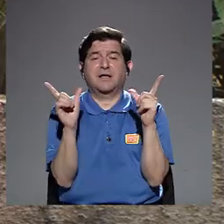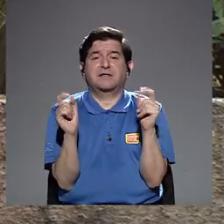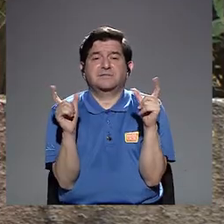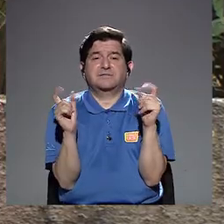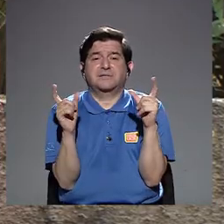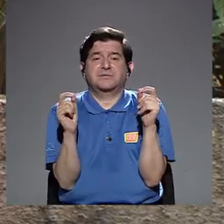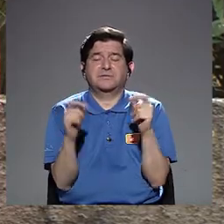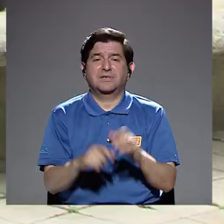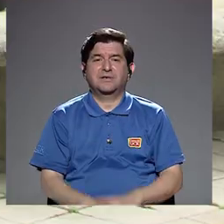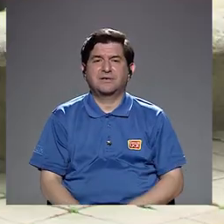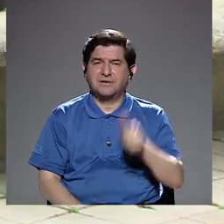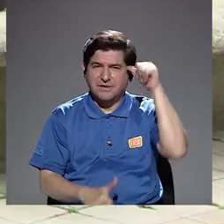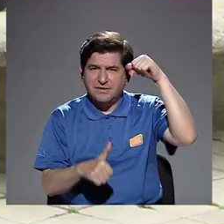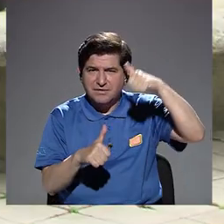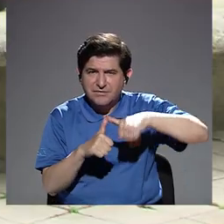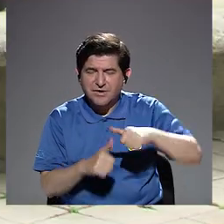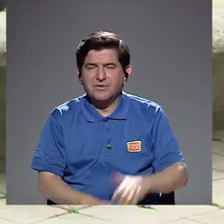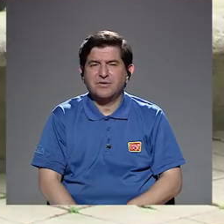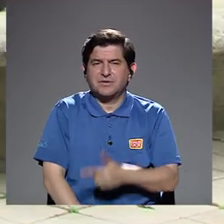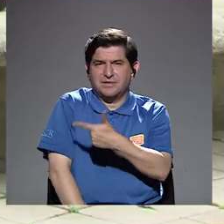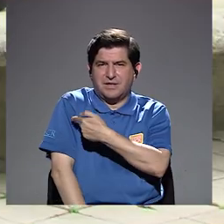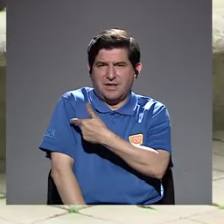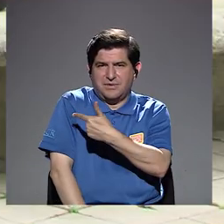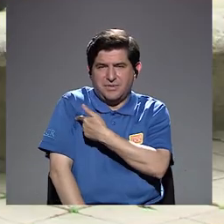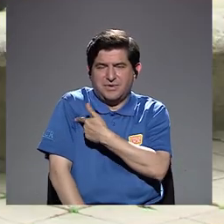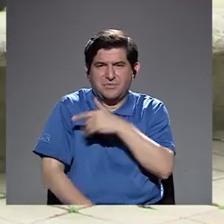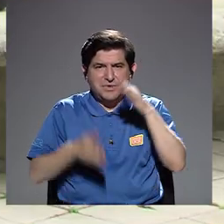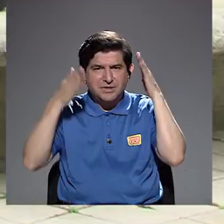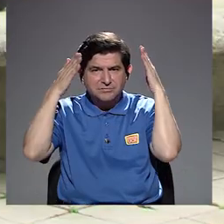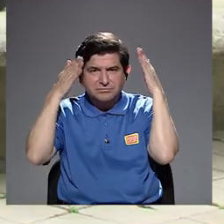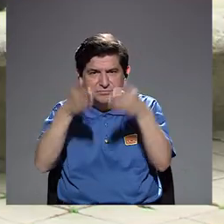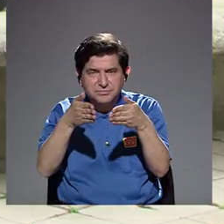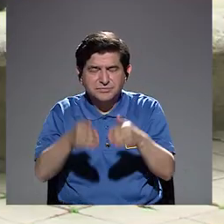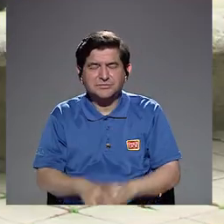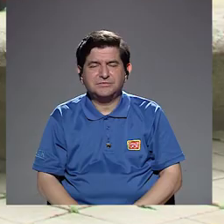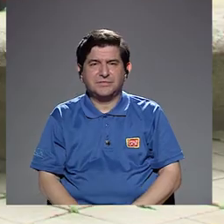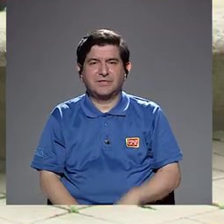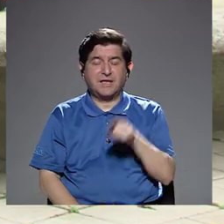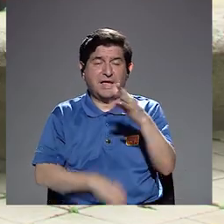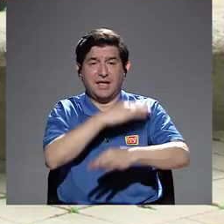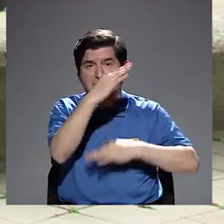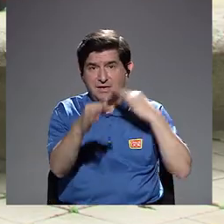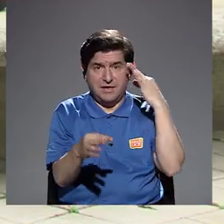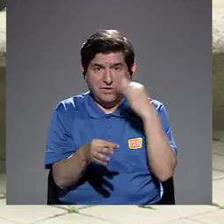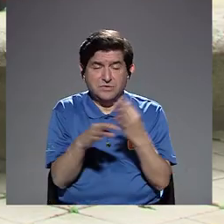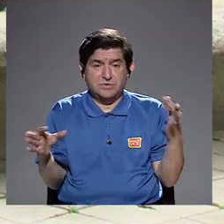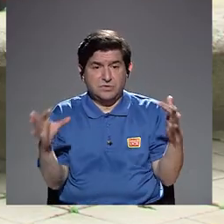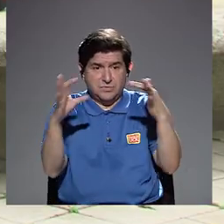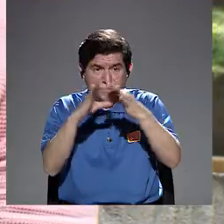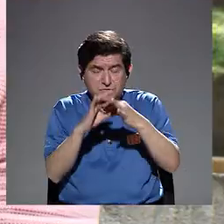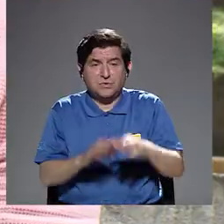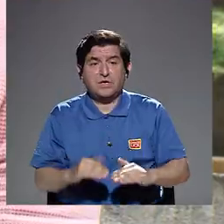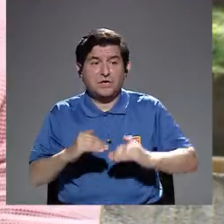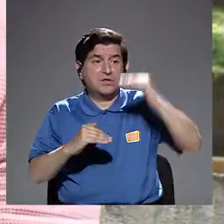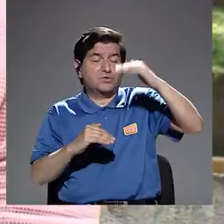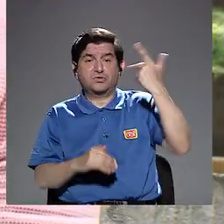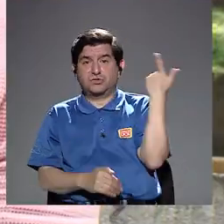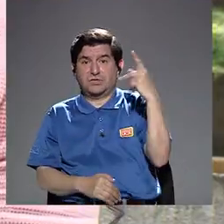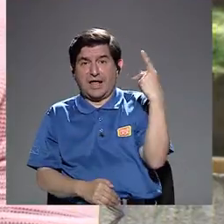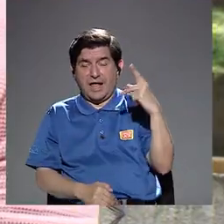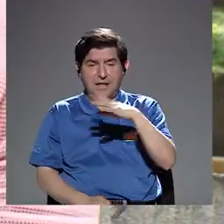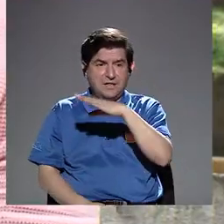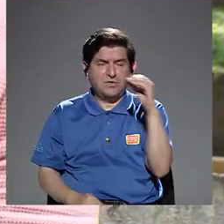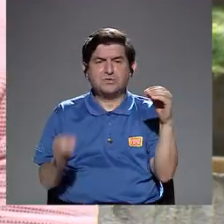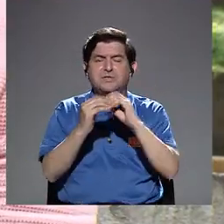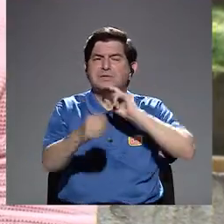cáncer. Recordemos que las vacunas sobre todo están enfocadas en los serotipos que justamente se asocian más a los de alto riesgo y